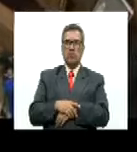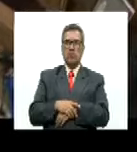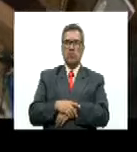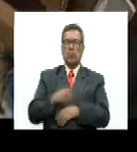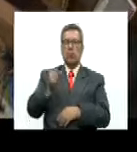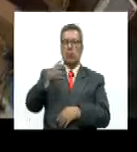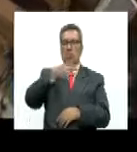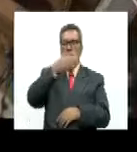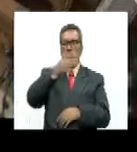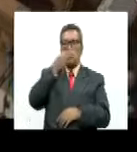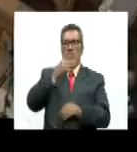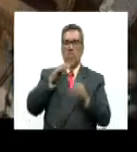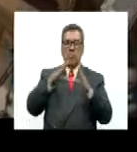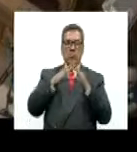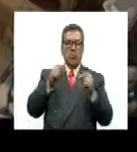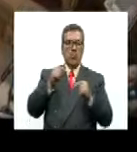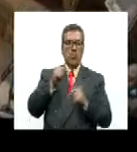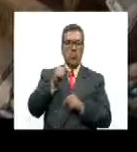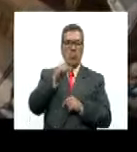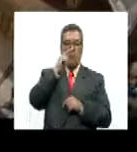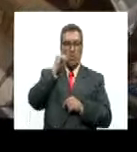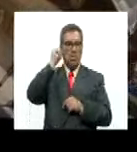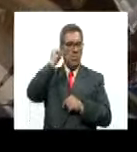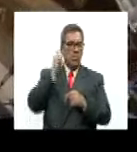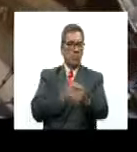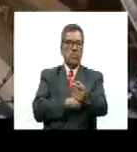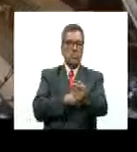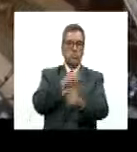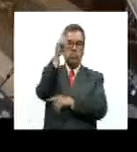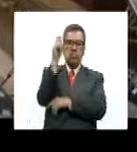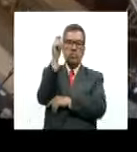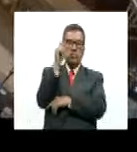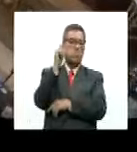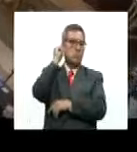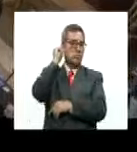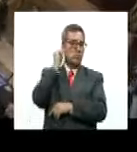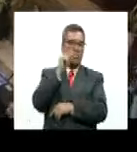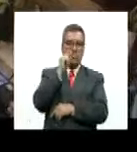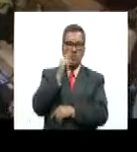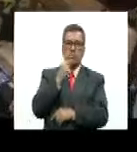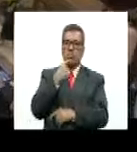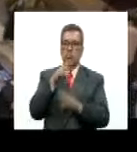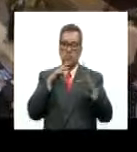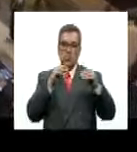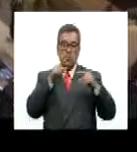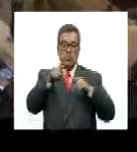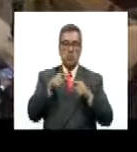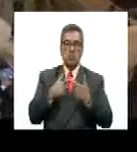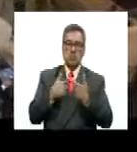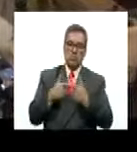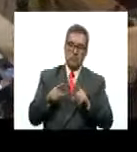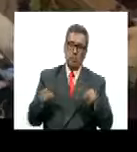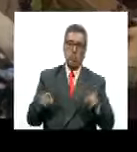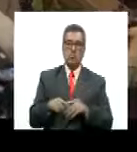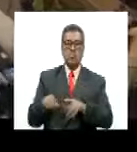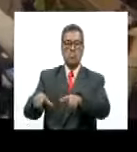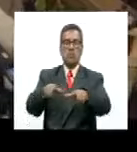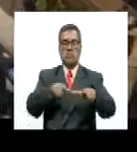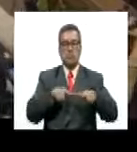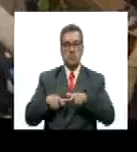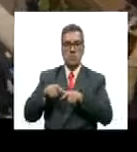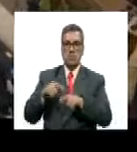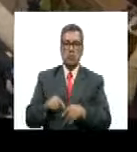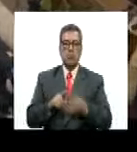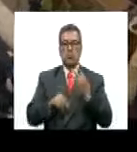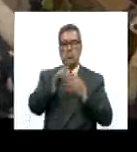Muy buenas tardes para todos y para todas, hermanos diputados y diputadas. Hablando de independencia, de soberanía y de